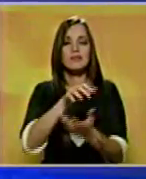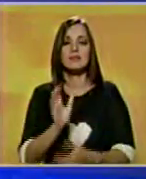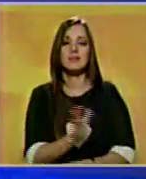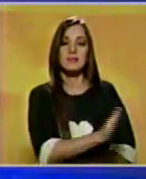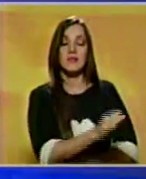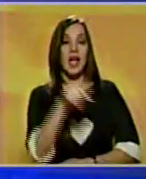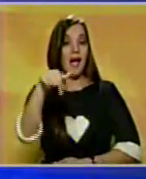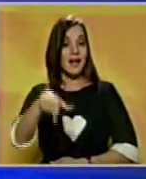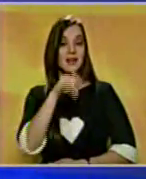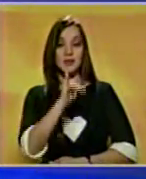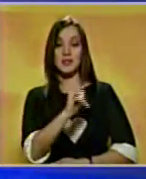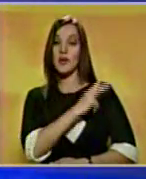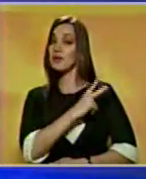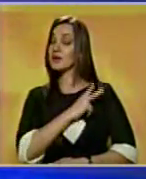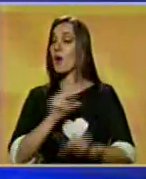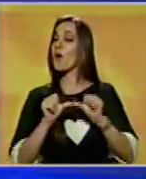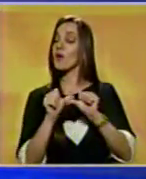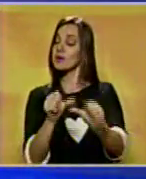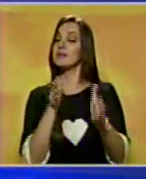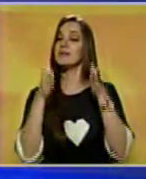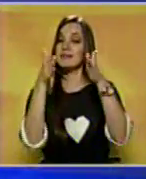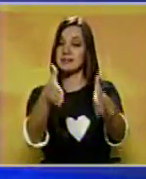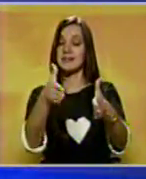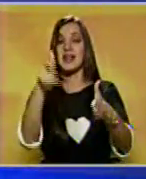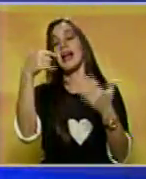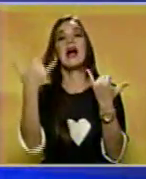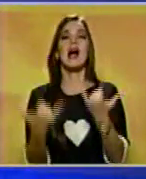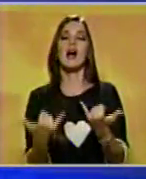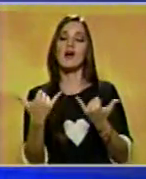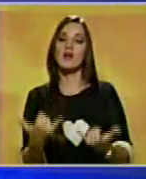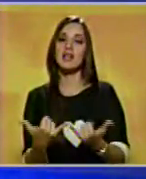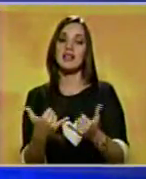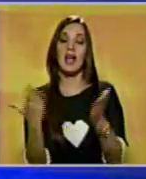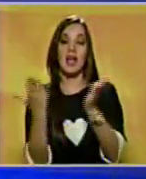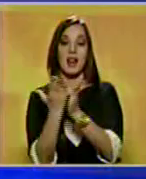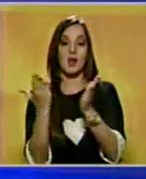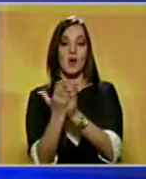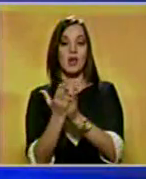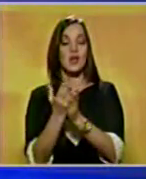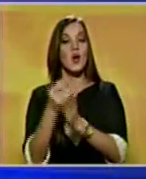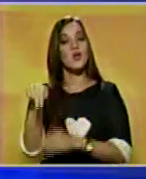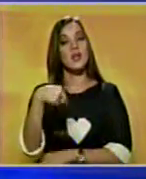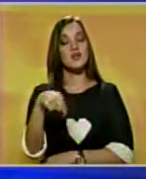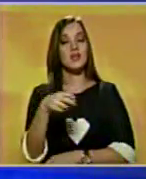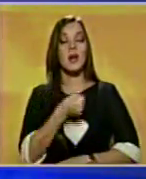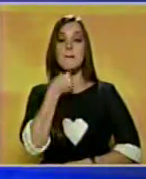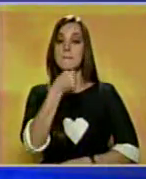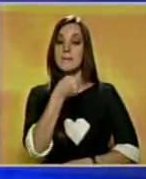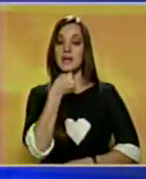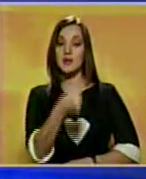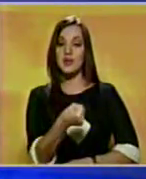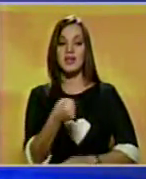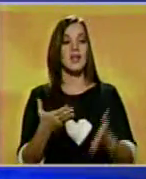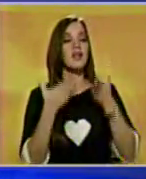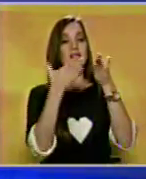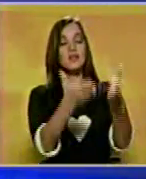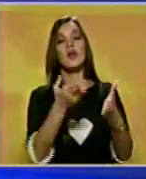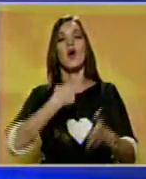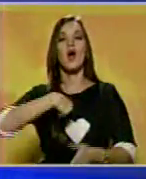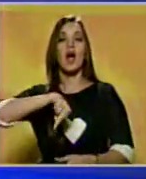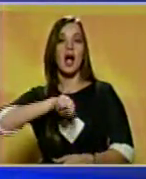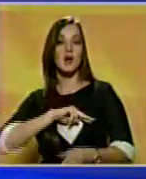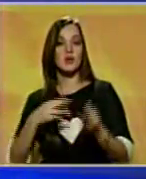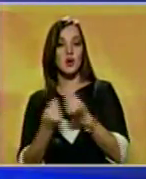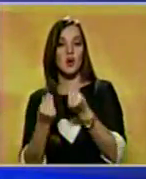Y en Noticiero Venevisión continúan los reconocimientos. En esta oportunidad, el Colegio Nacional de Periodistas Seccional Carabobo otorgó a nuestro